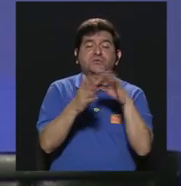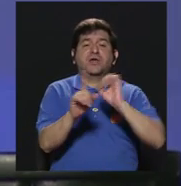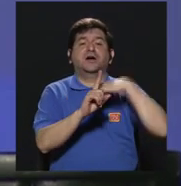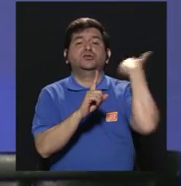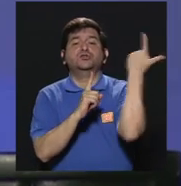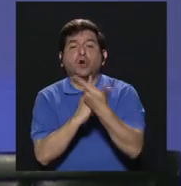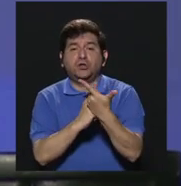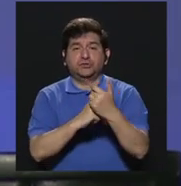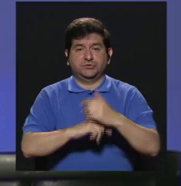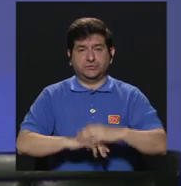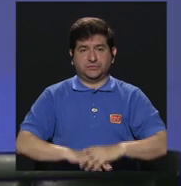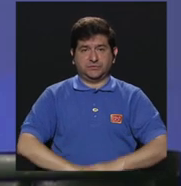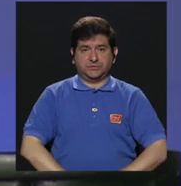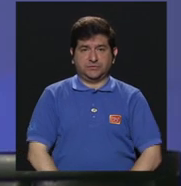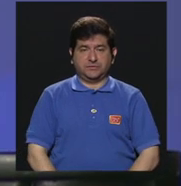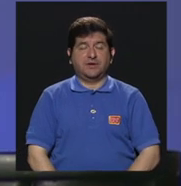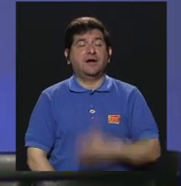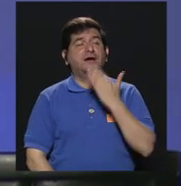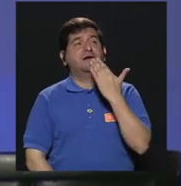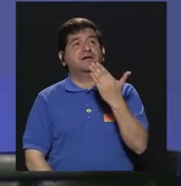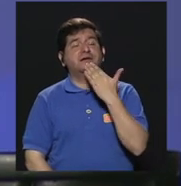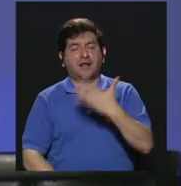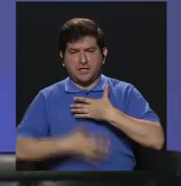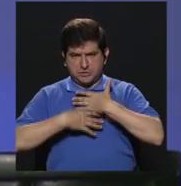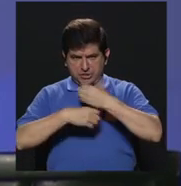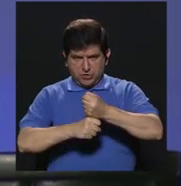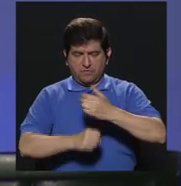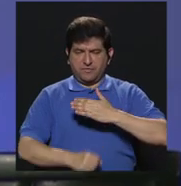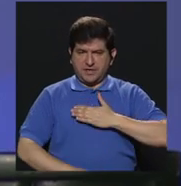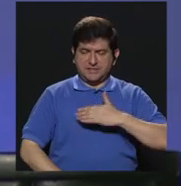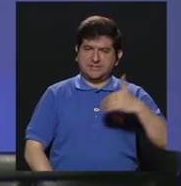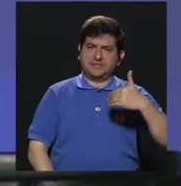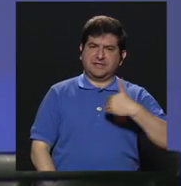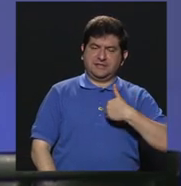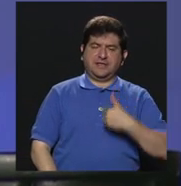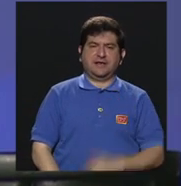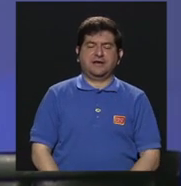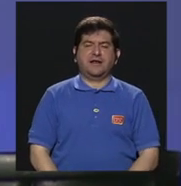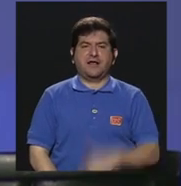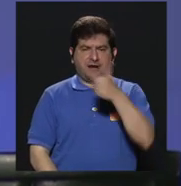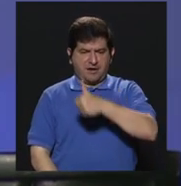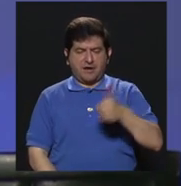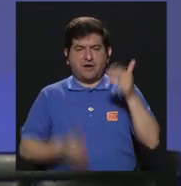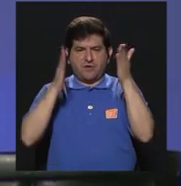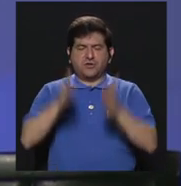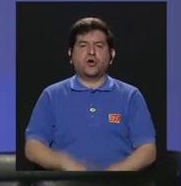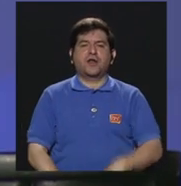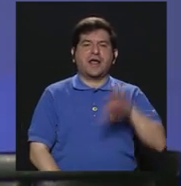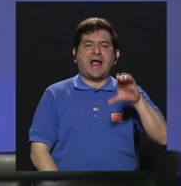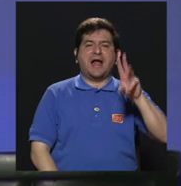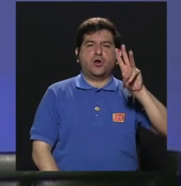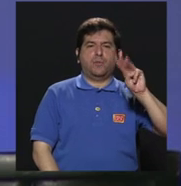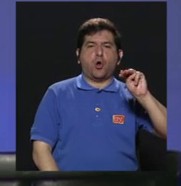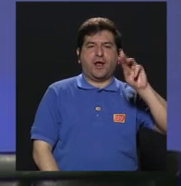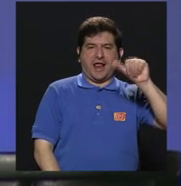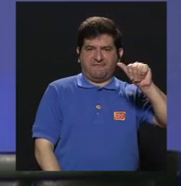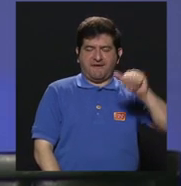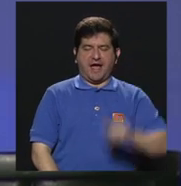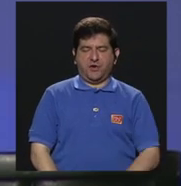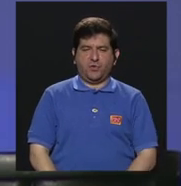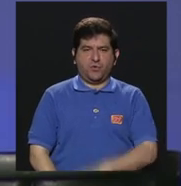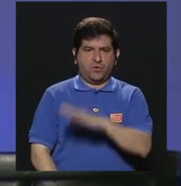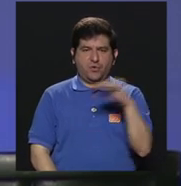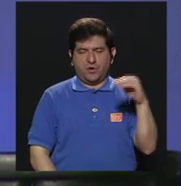sociología, gracias a la confianza que en mí tuvieron el gran rector Carlos Monge Alfaro y